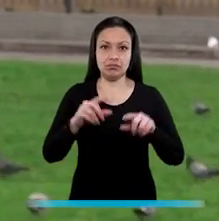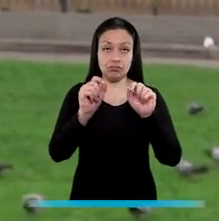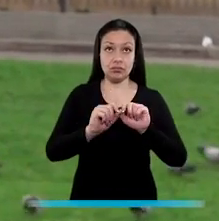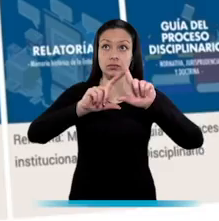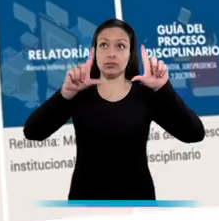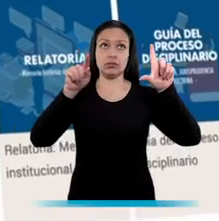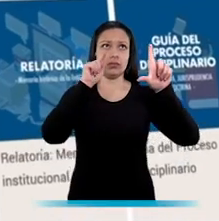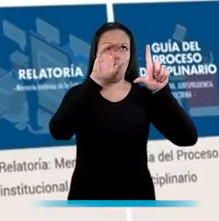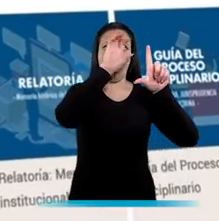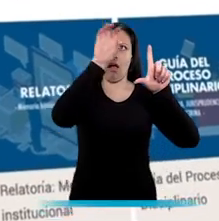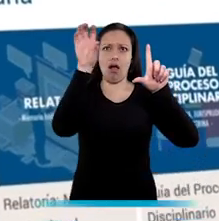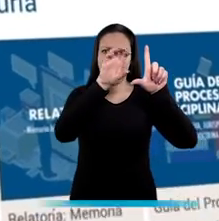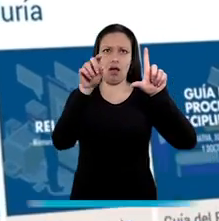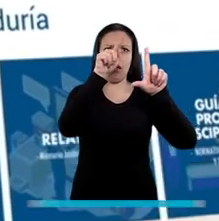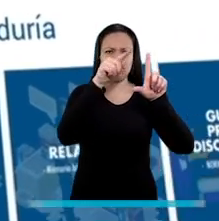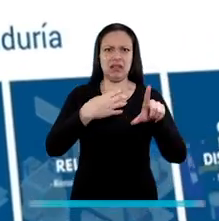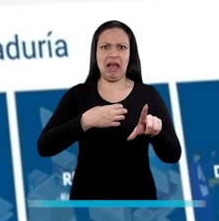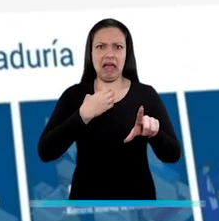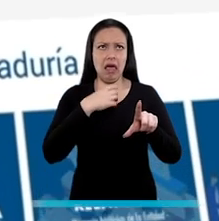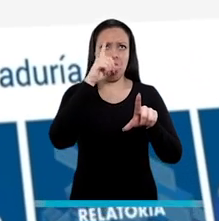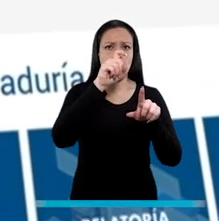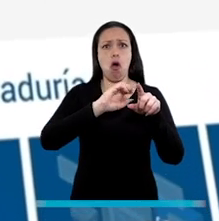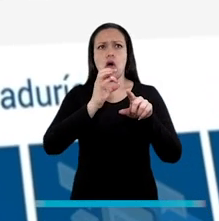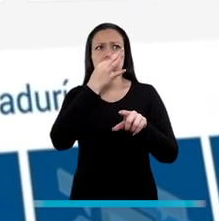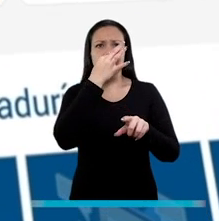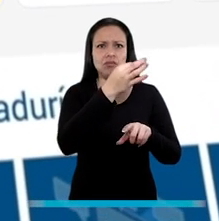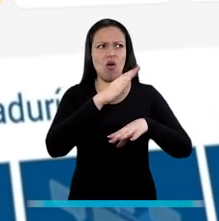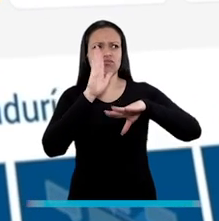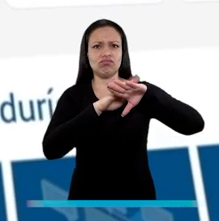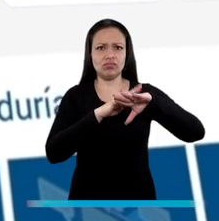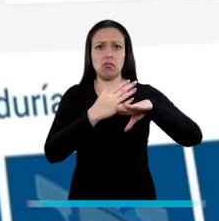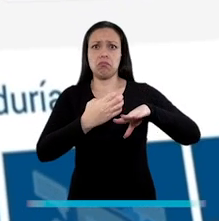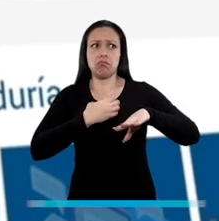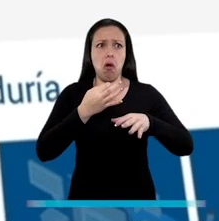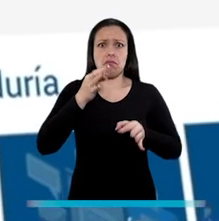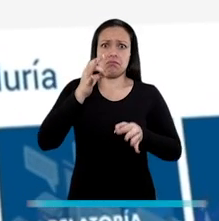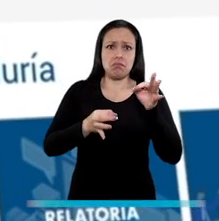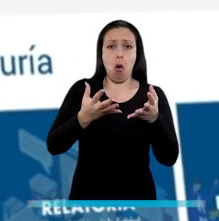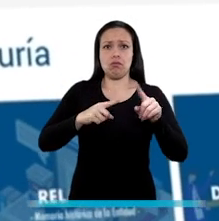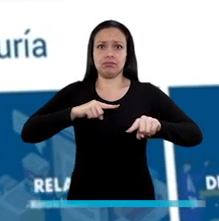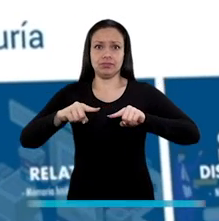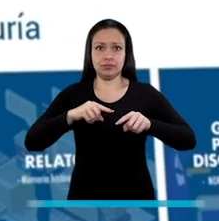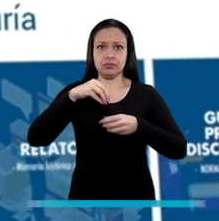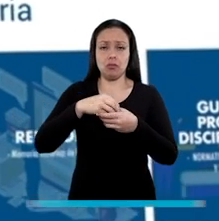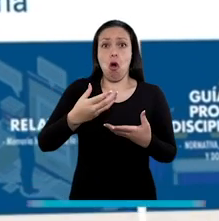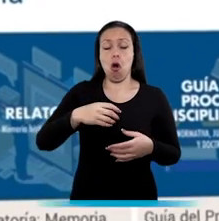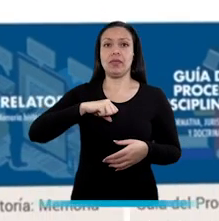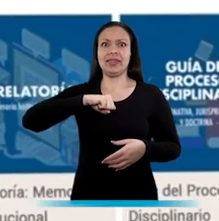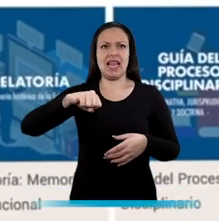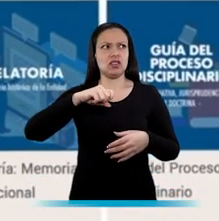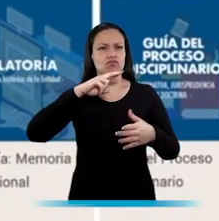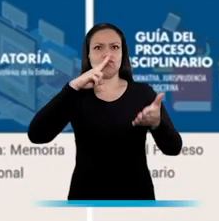www.peru.com aquí podrán presentar sus quejas denuncias reclamos solicitudes de conciliaciones extrajudiciales administrativas